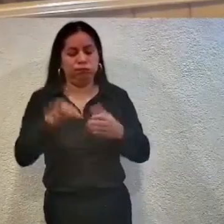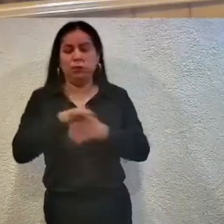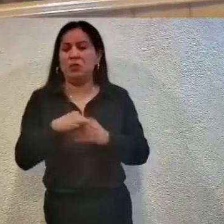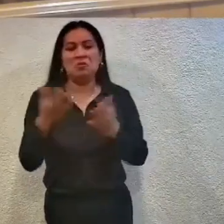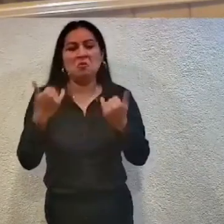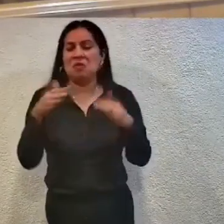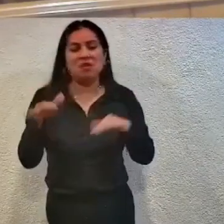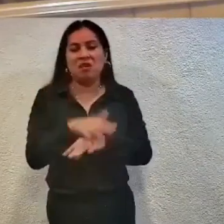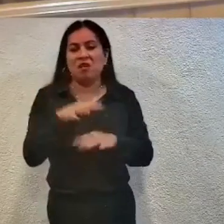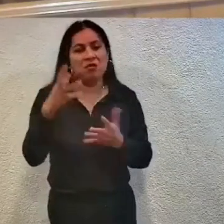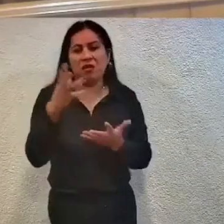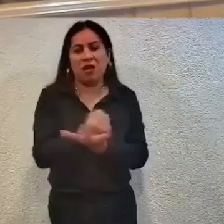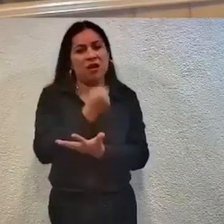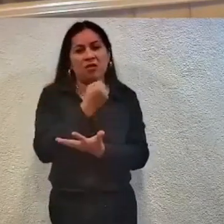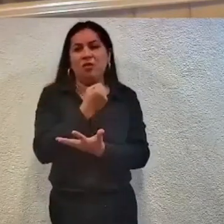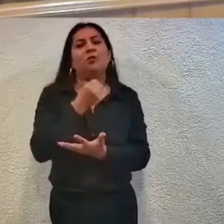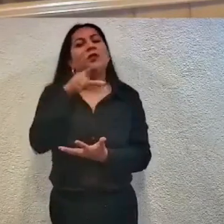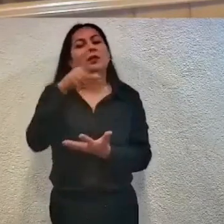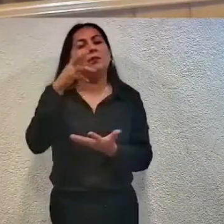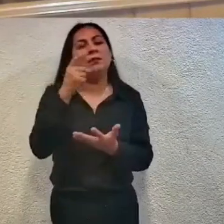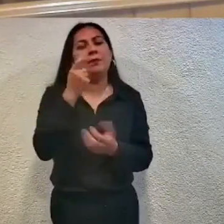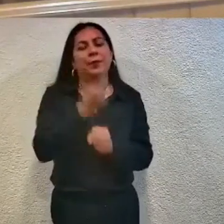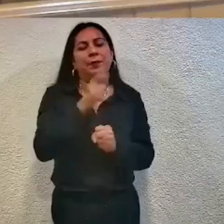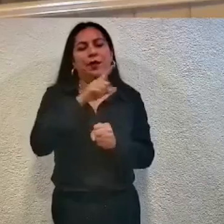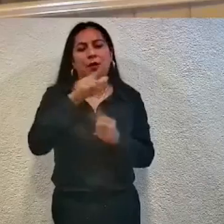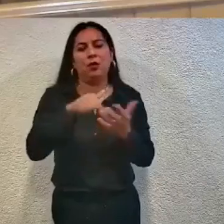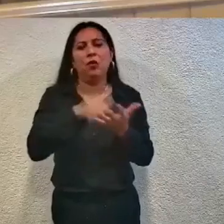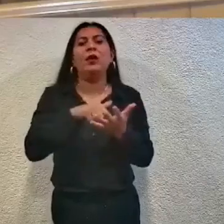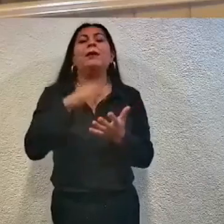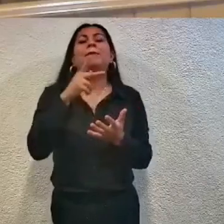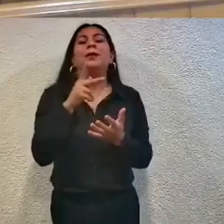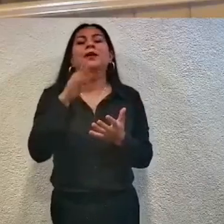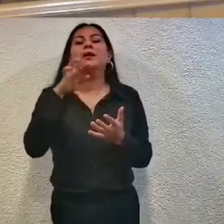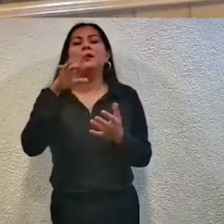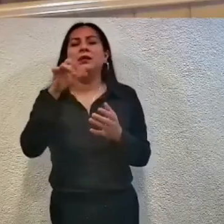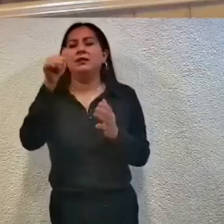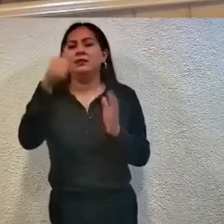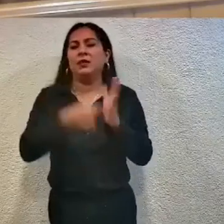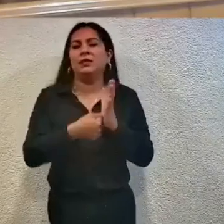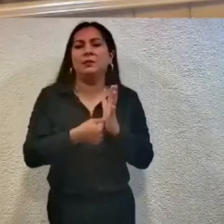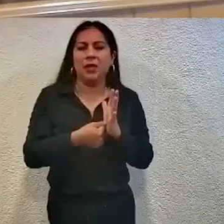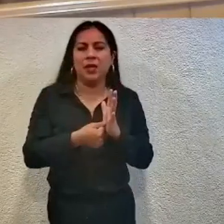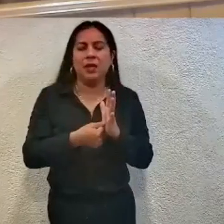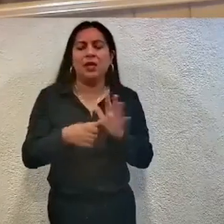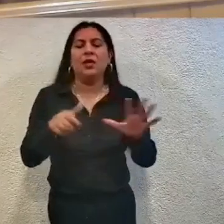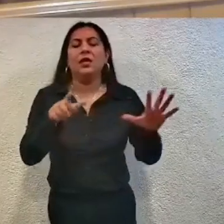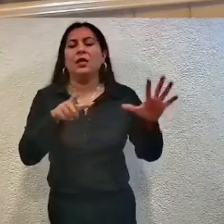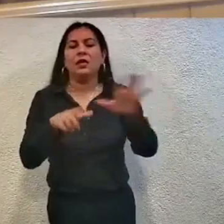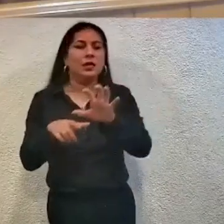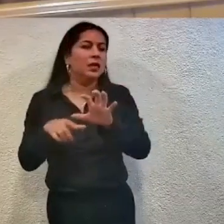de la elección, obteniendo que no hubo cambio de ganador, puesto que el primer lugar, PRD, obtuvo